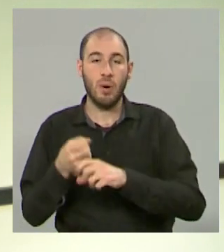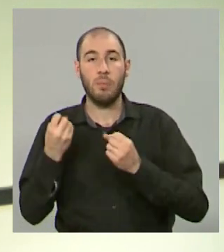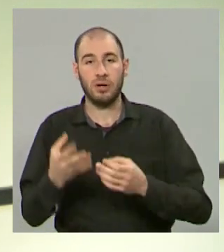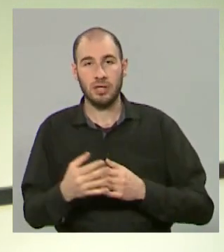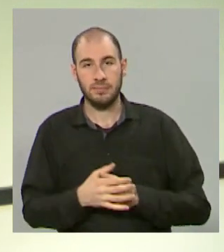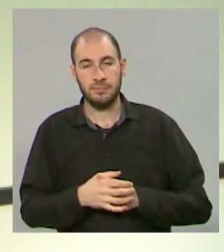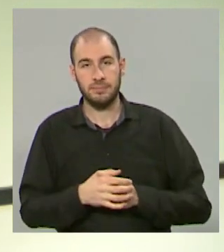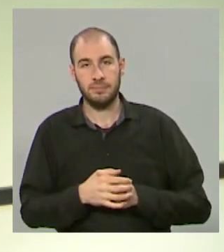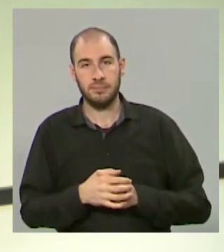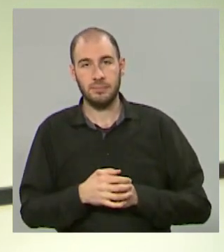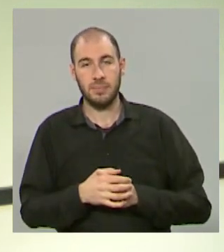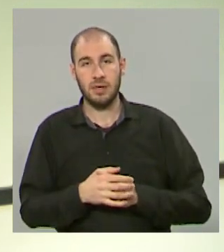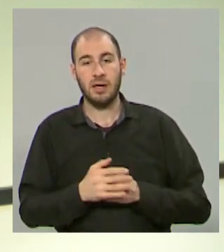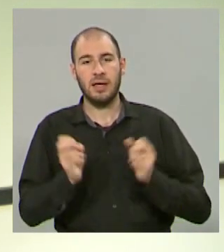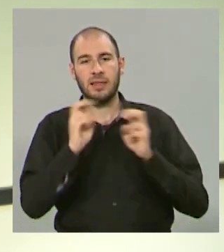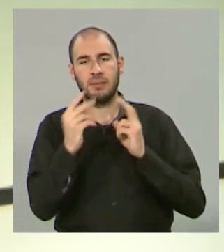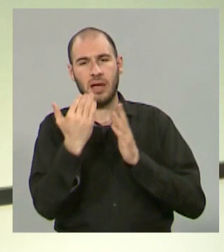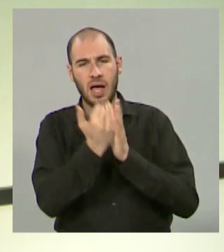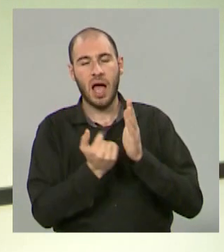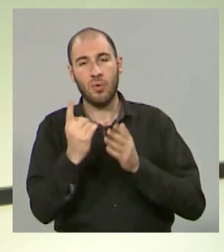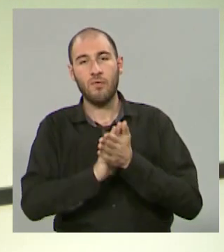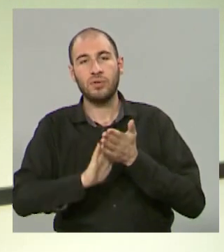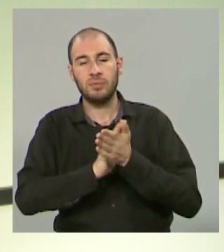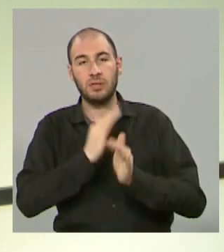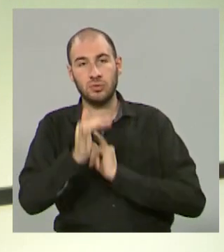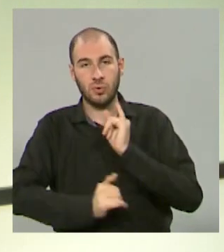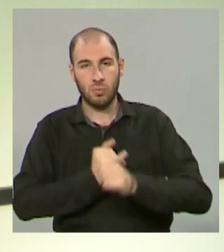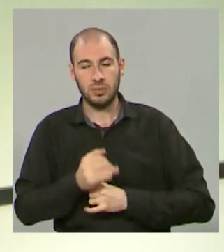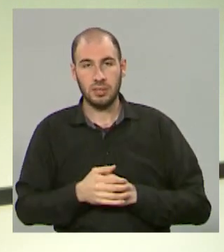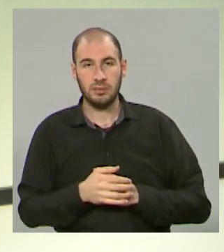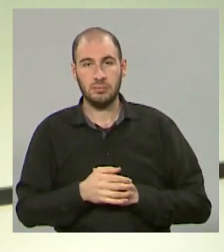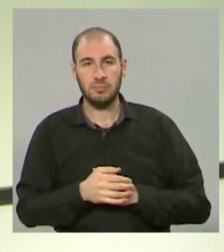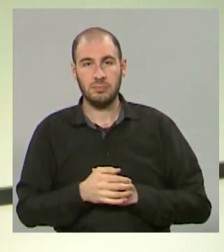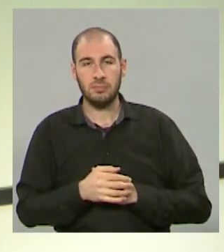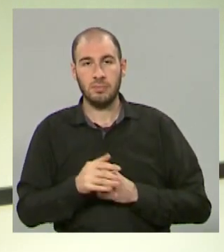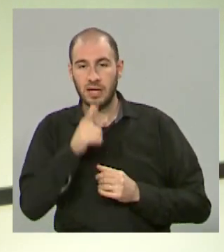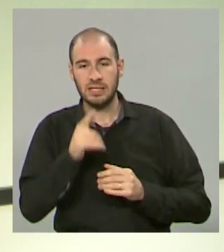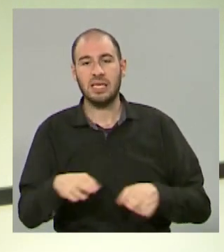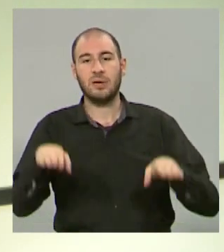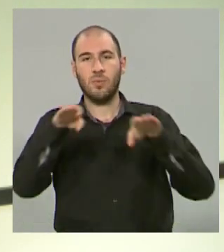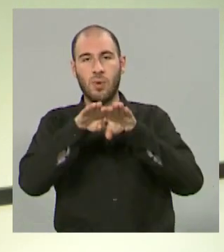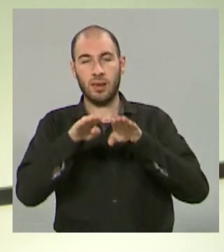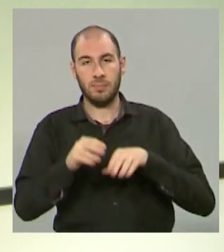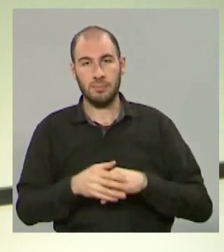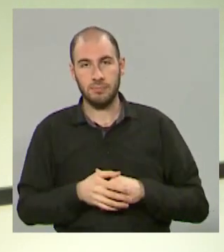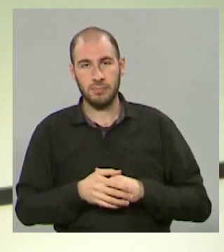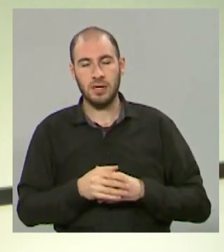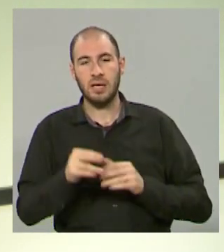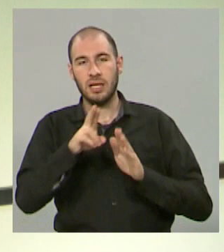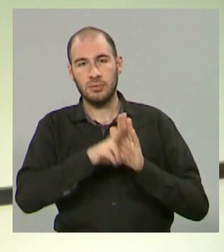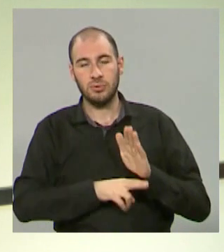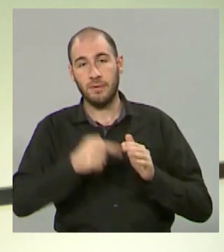porque en algunos aspectos de su fundamentación se podría decir que está equiparada a